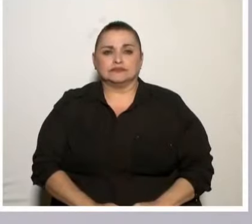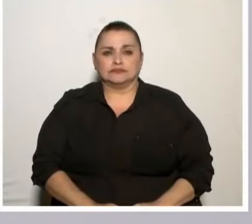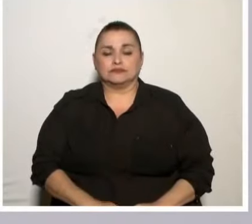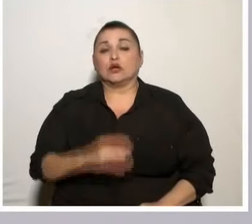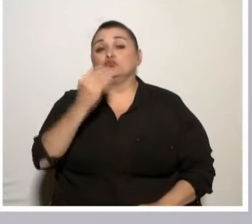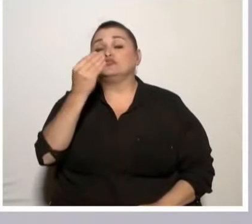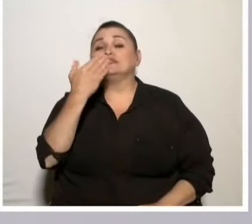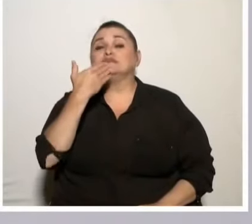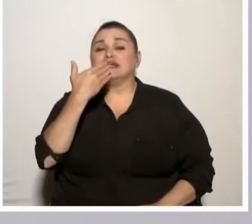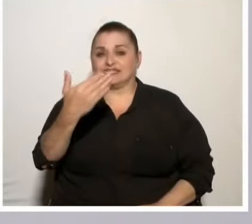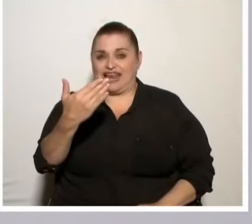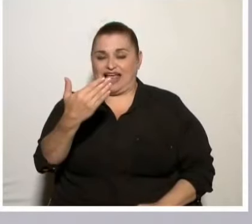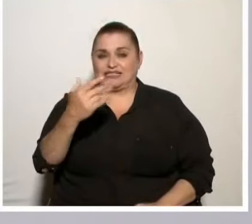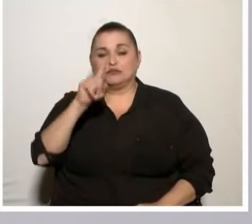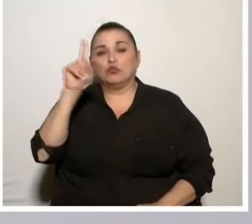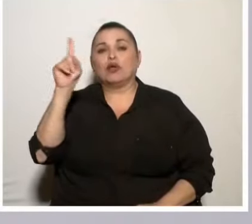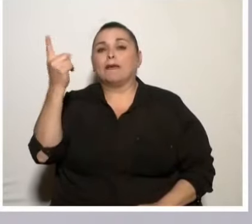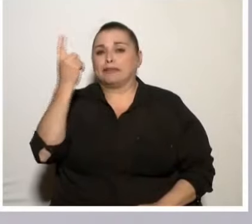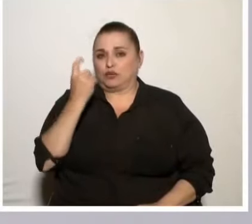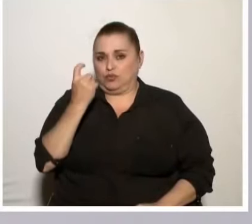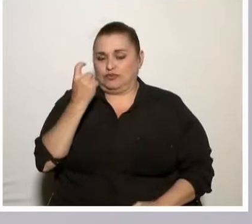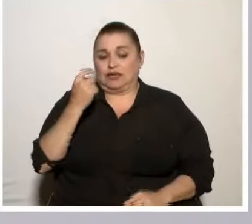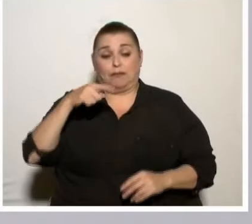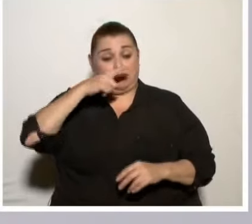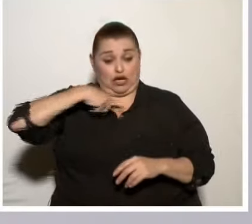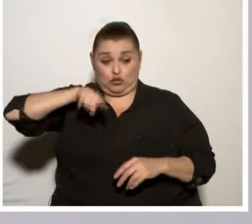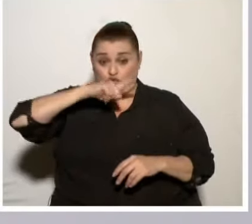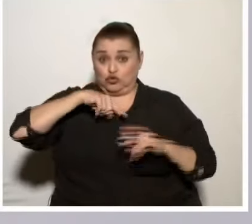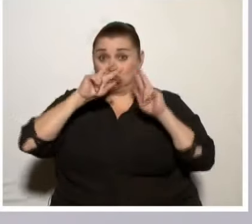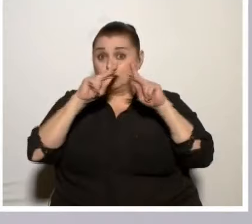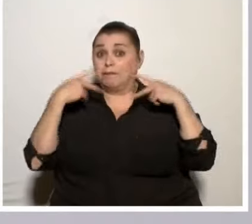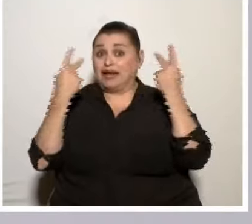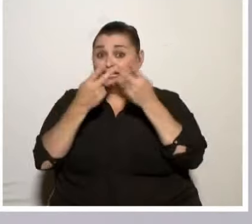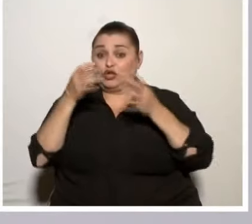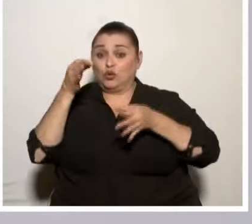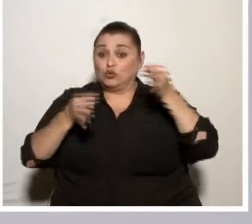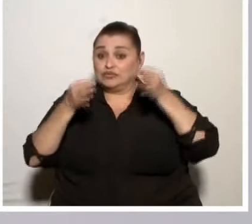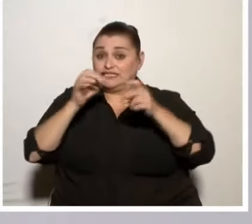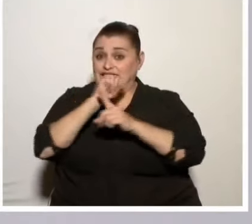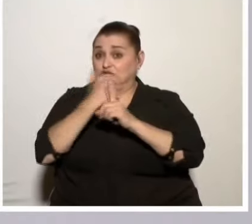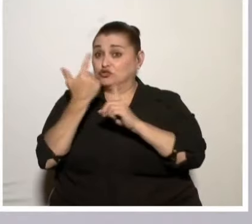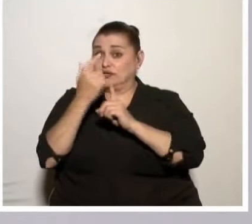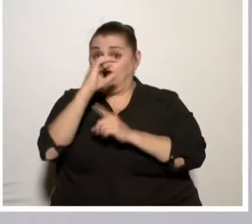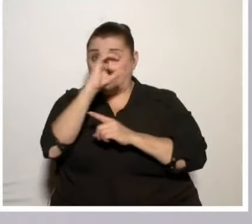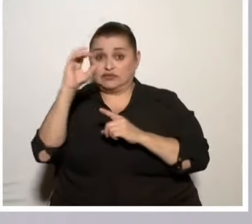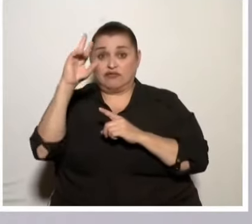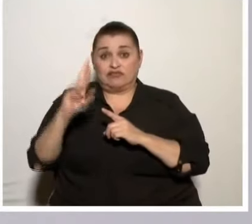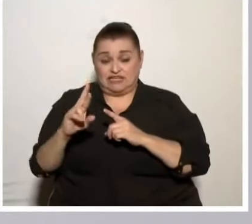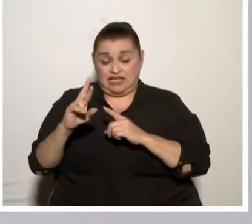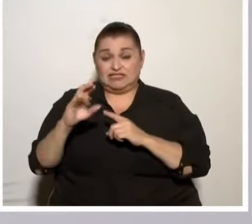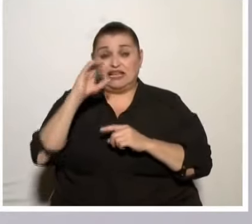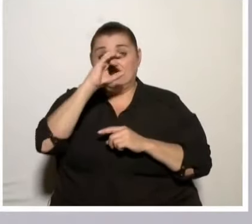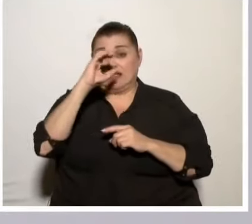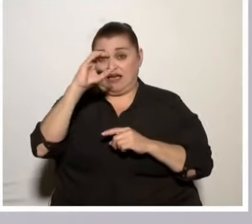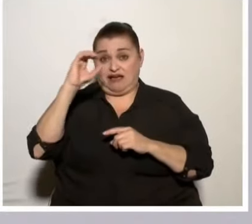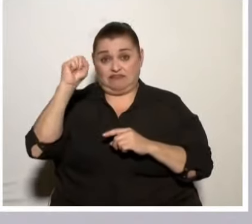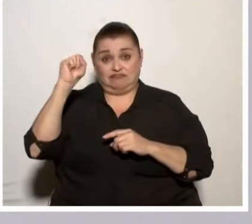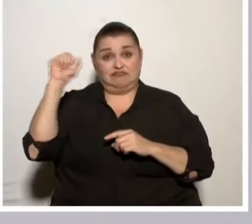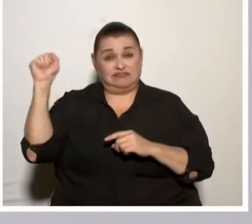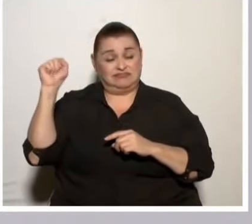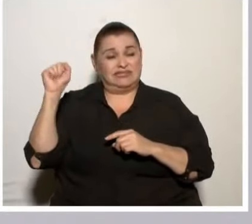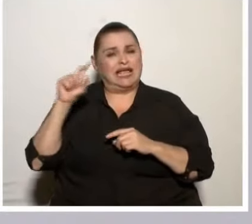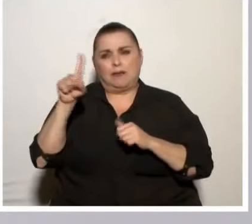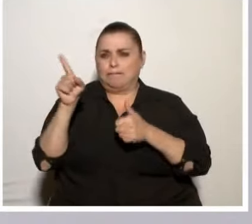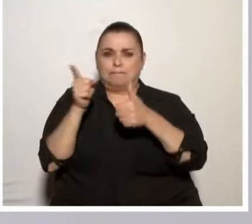Bueno, muchísimas gracias por la pregunta. Para nosotros, el Partido Justicia Social Costarricense, la Caja Costarricense de Seguro Social es